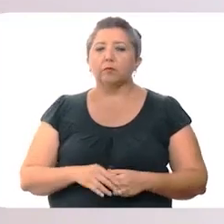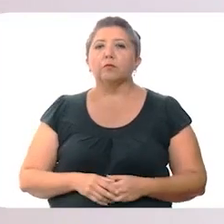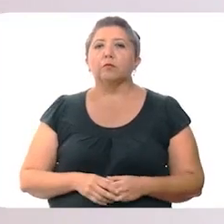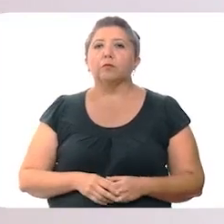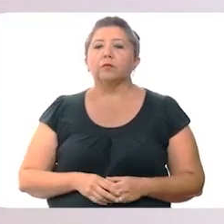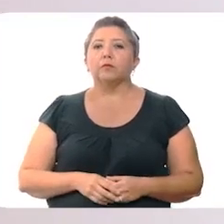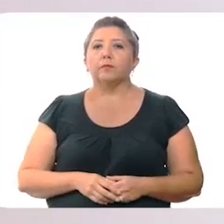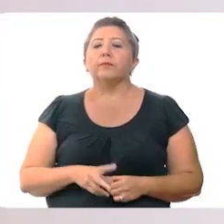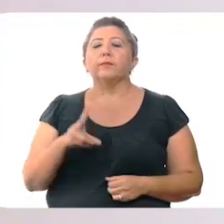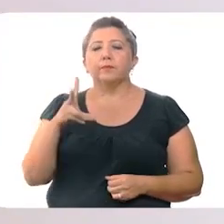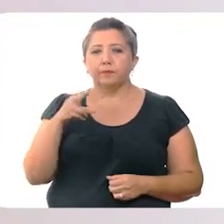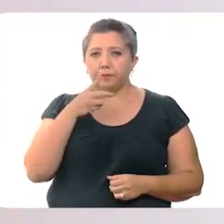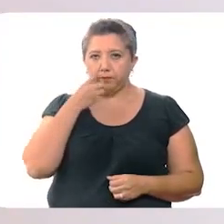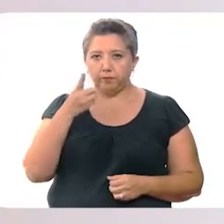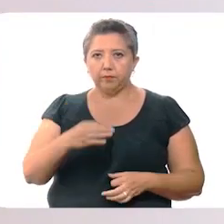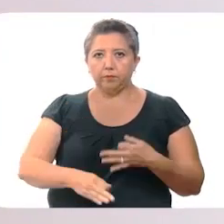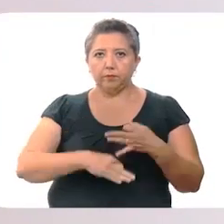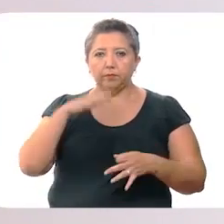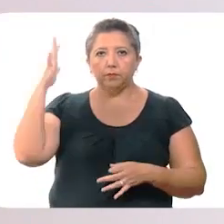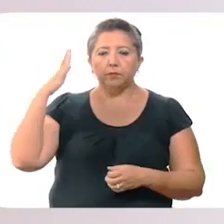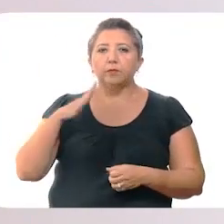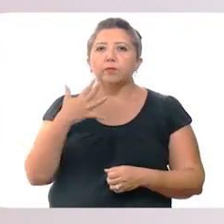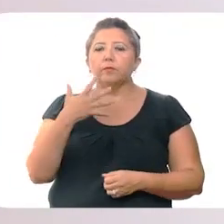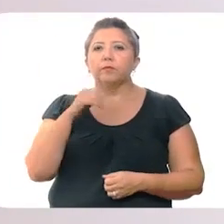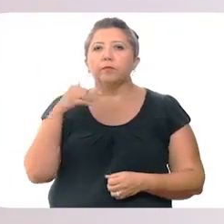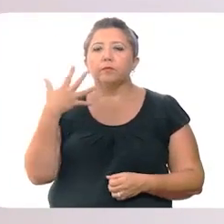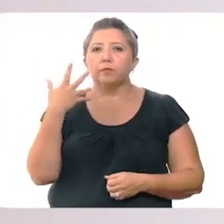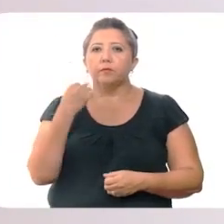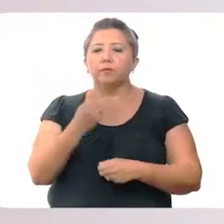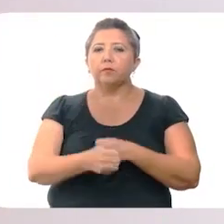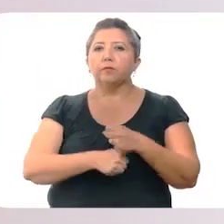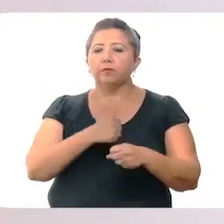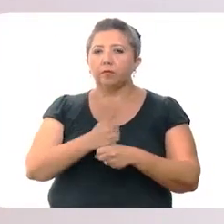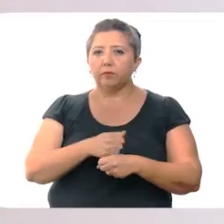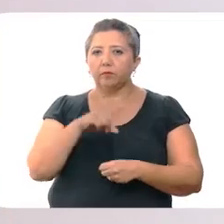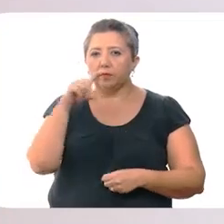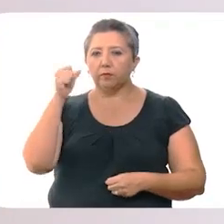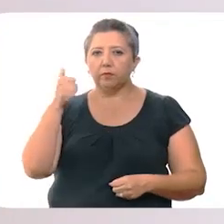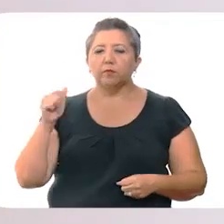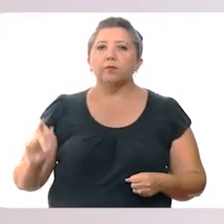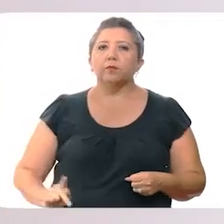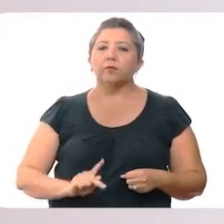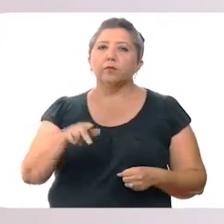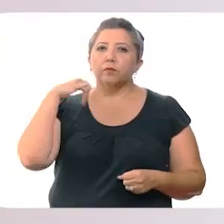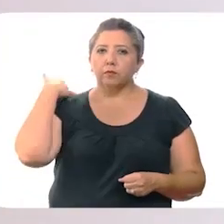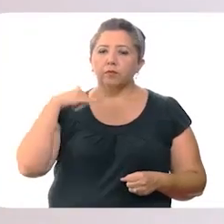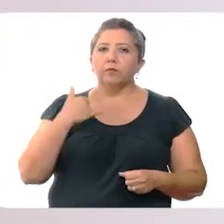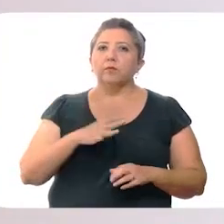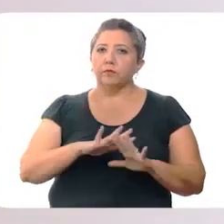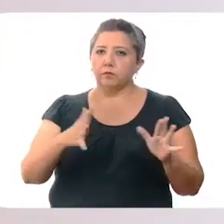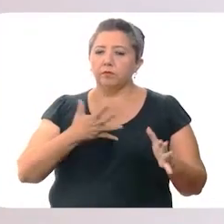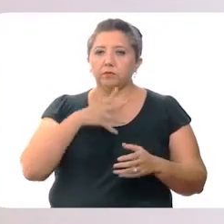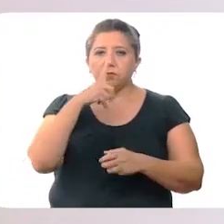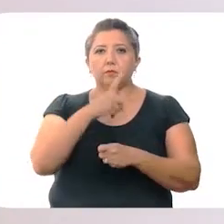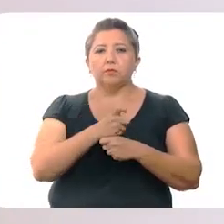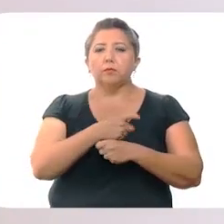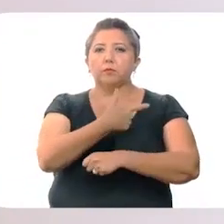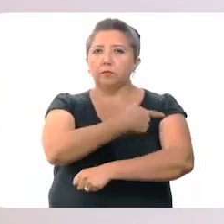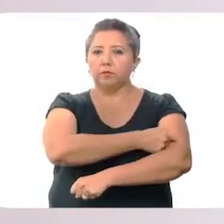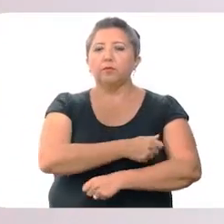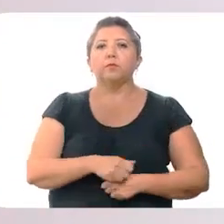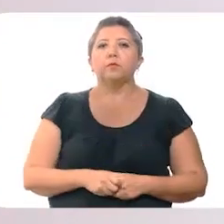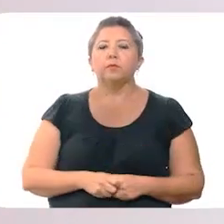completo. También todos los adultos de 50 a 59 años de los 106 municipios de Yucatán ya tienen la primera